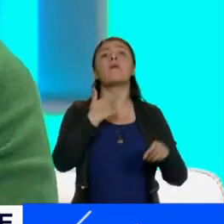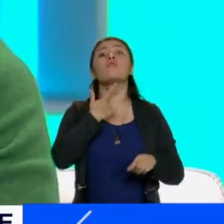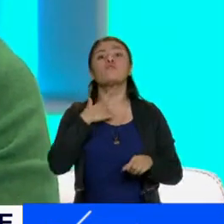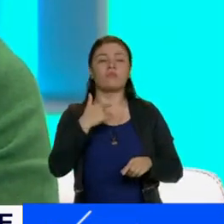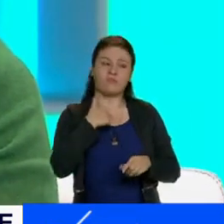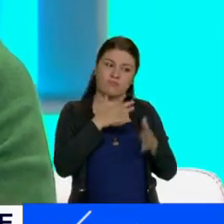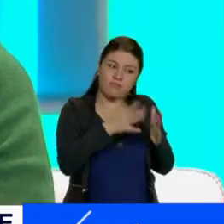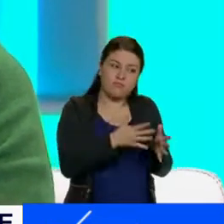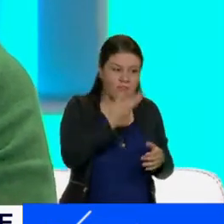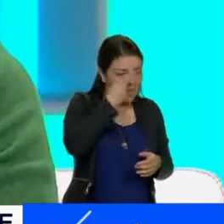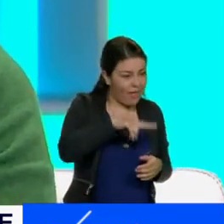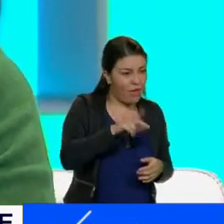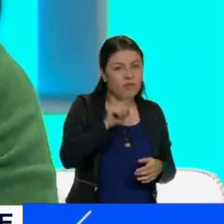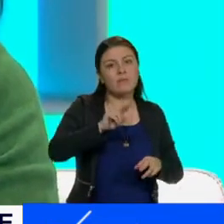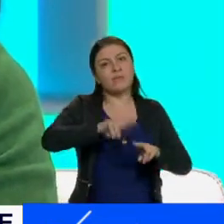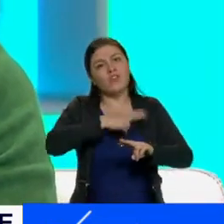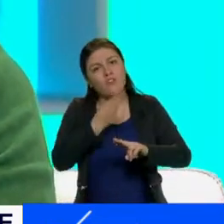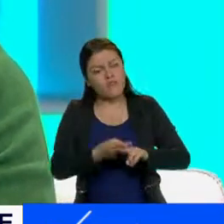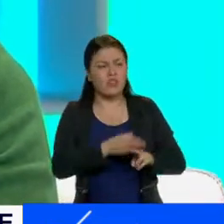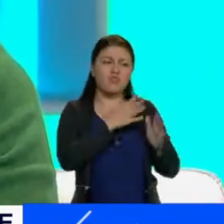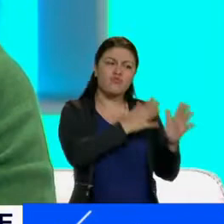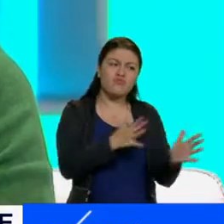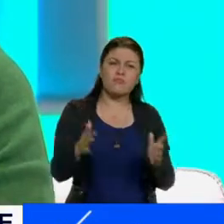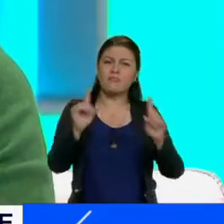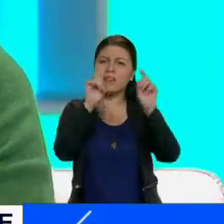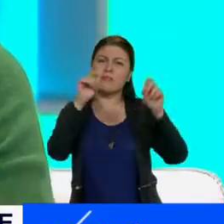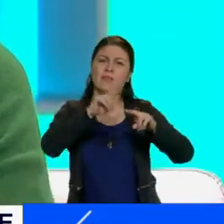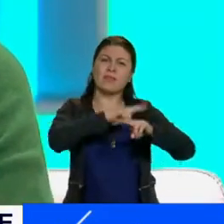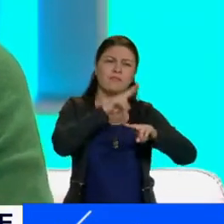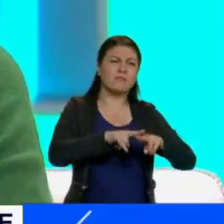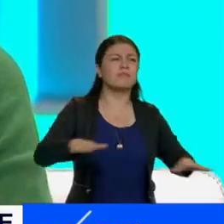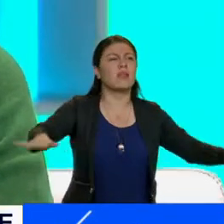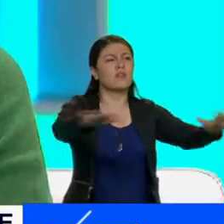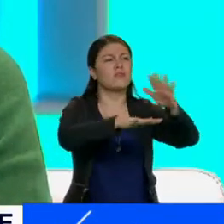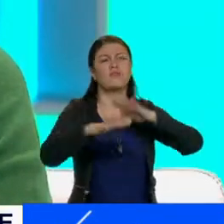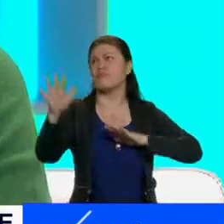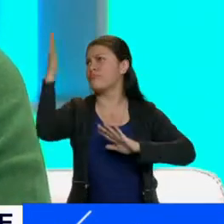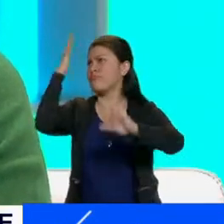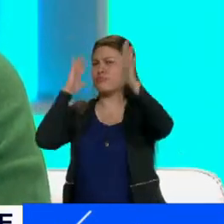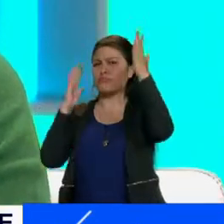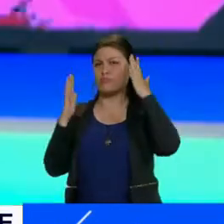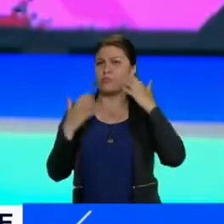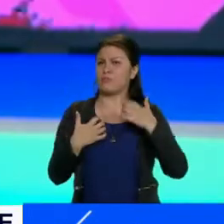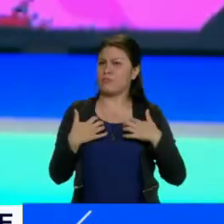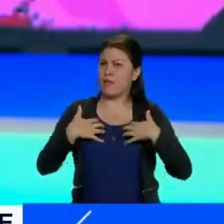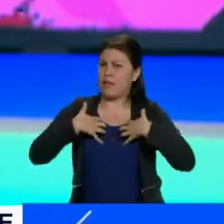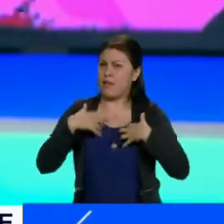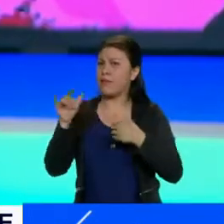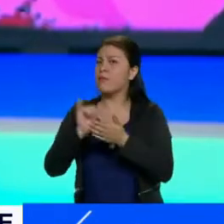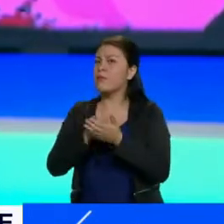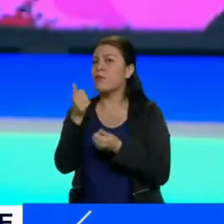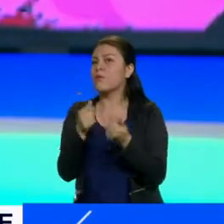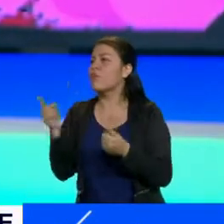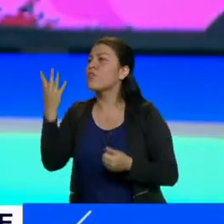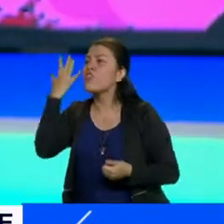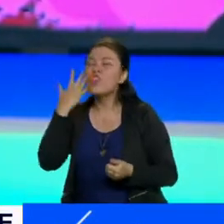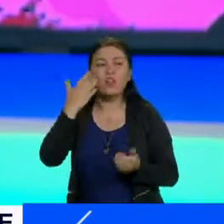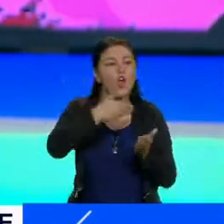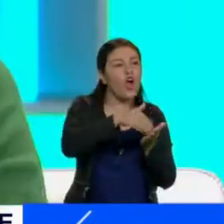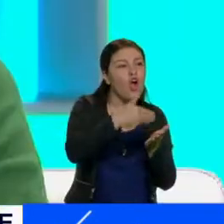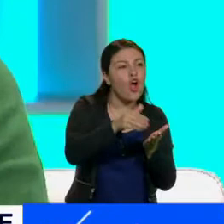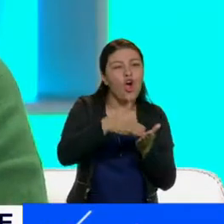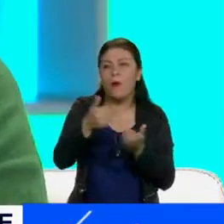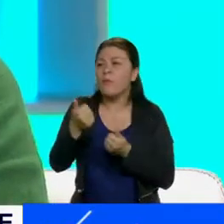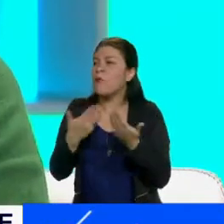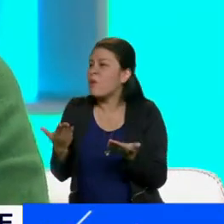hijo y a mis sobrinos sobre la naturaleza y sobre lo que hay en ella. ¿Y en sus decisiones de compra, en sus actividades cotidianas? En mis